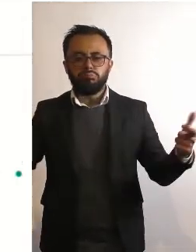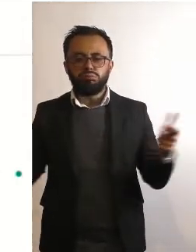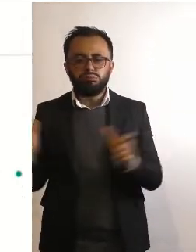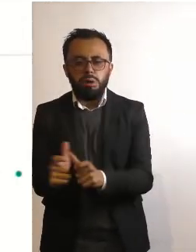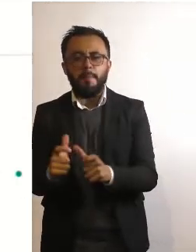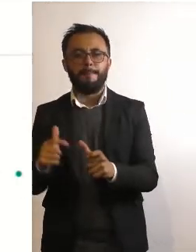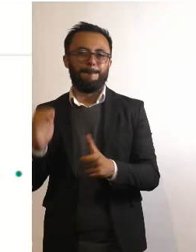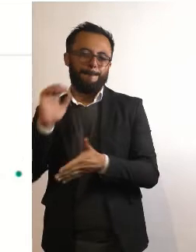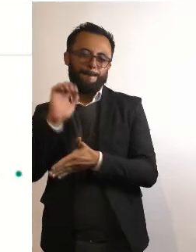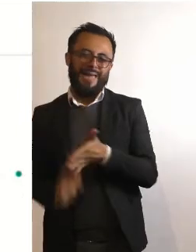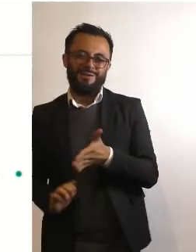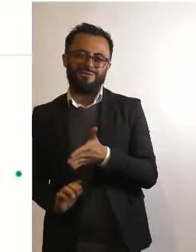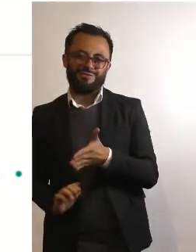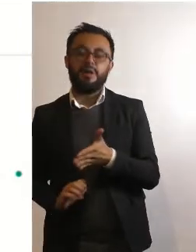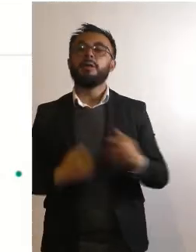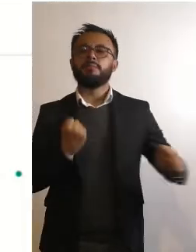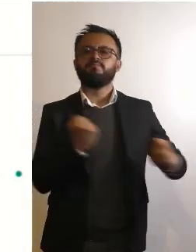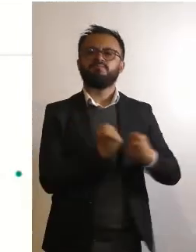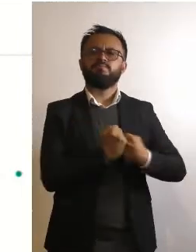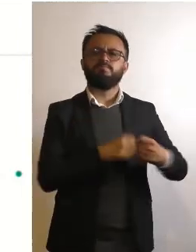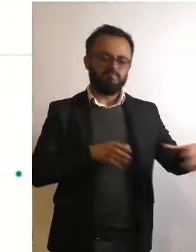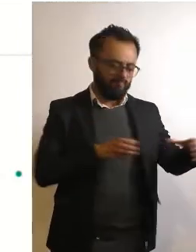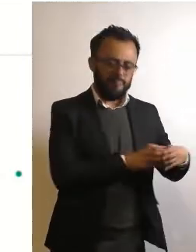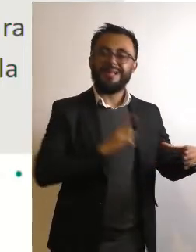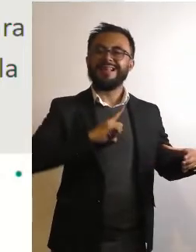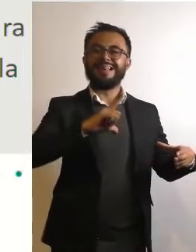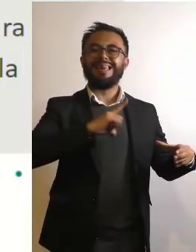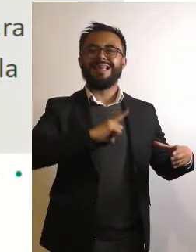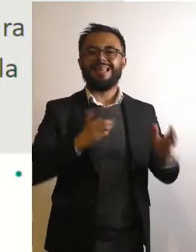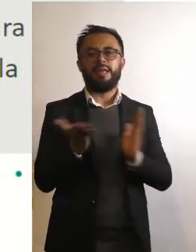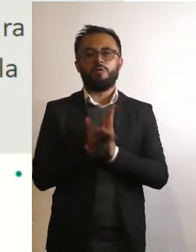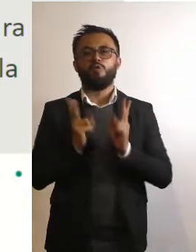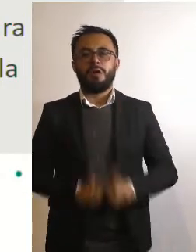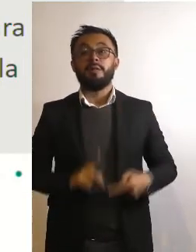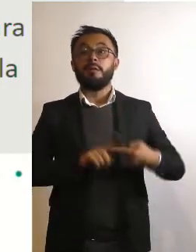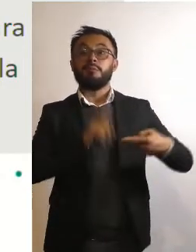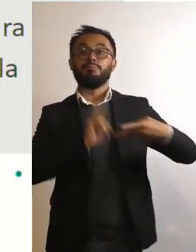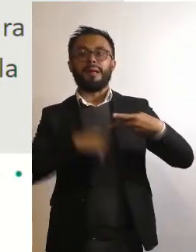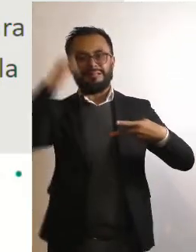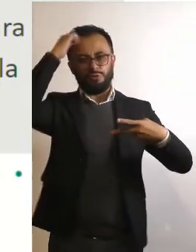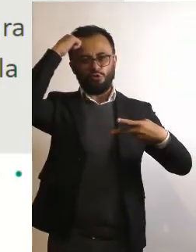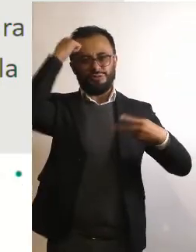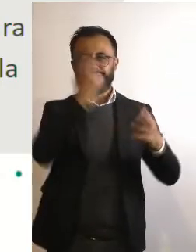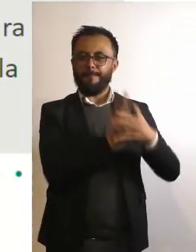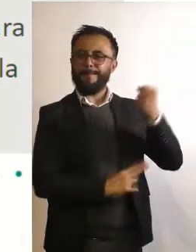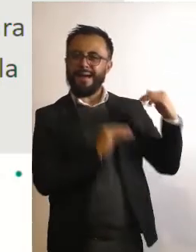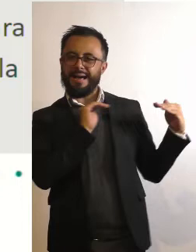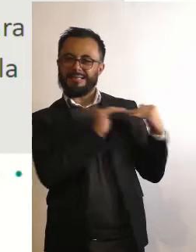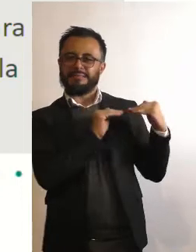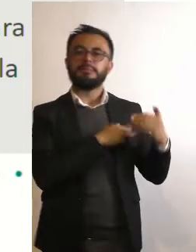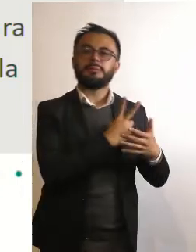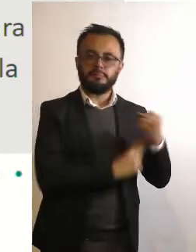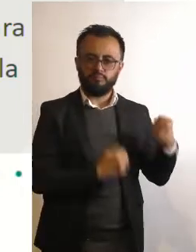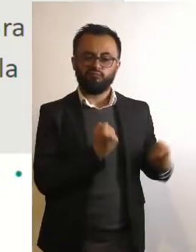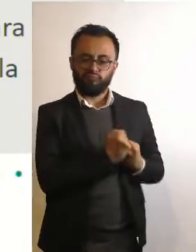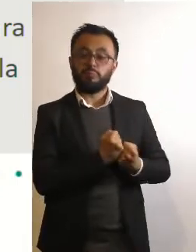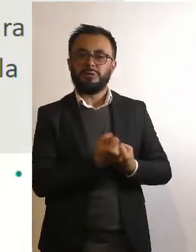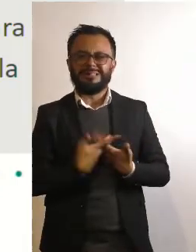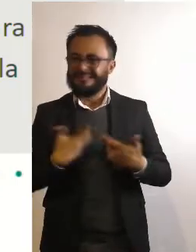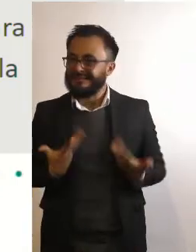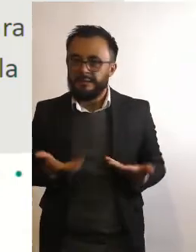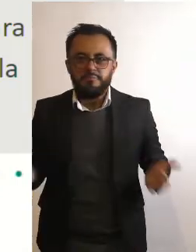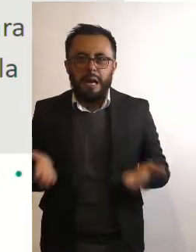estudiantil y nuestros tutores pares. Siguiente. Estas son algunas de las estrategias que